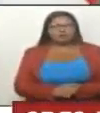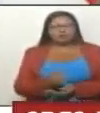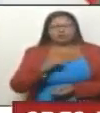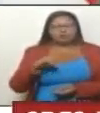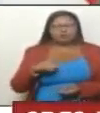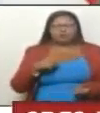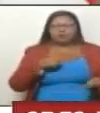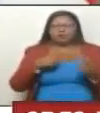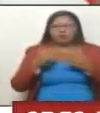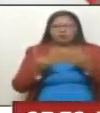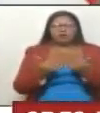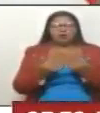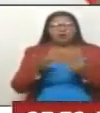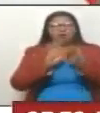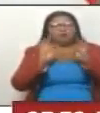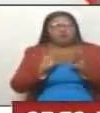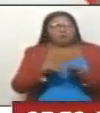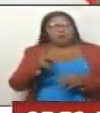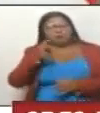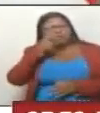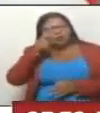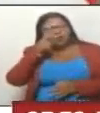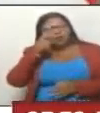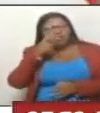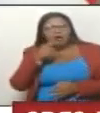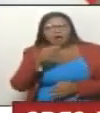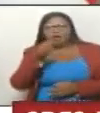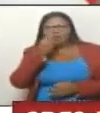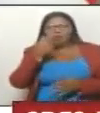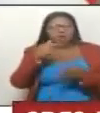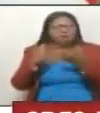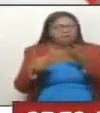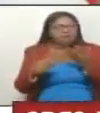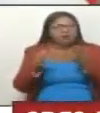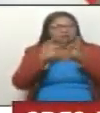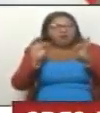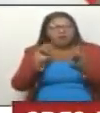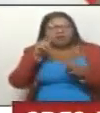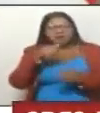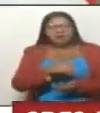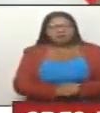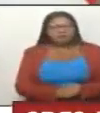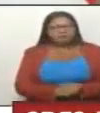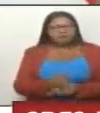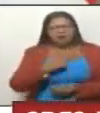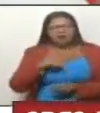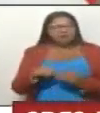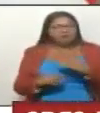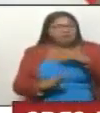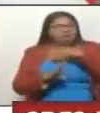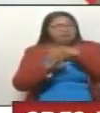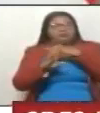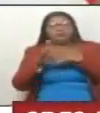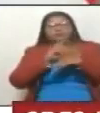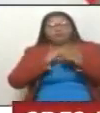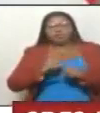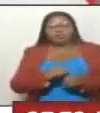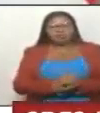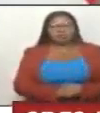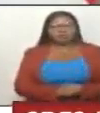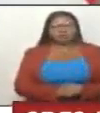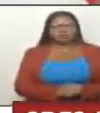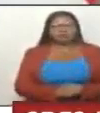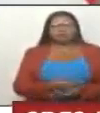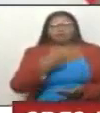en materia de seguridad alimentaria y en otras materias. Todo eso quedó paralizado y gracias a la